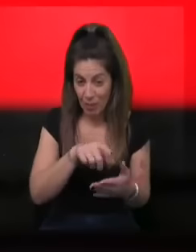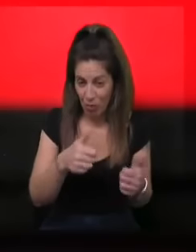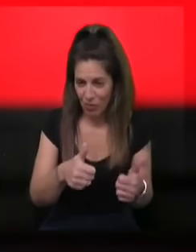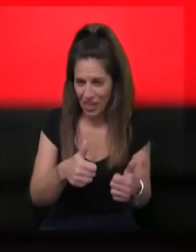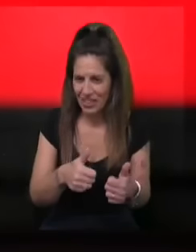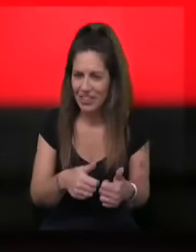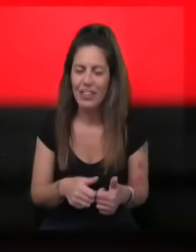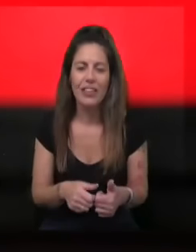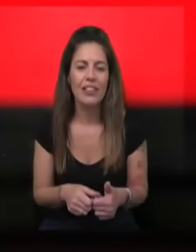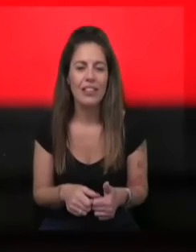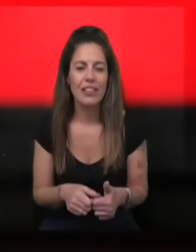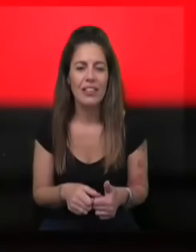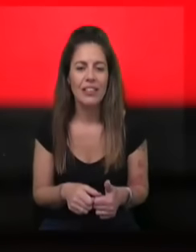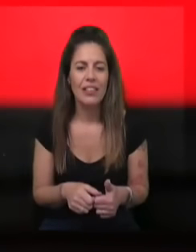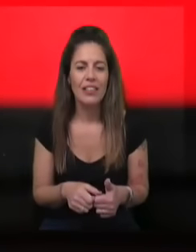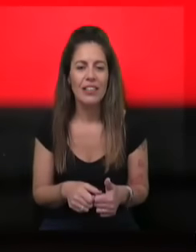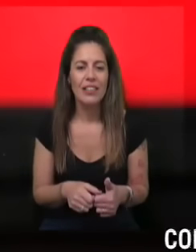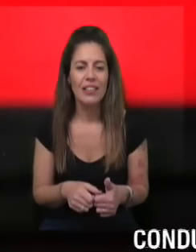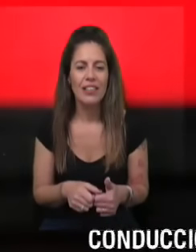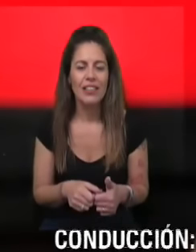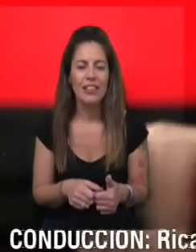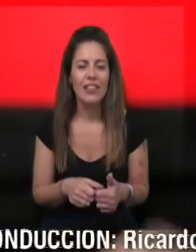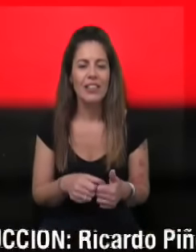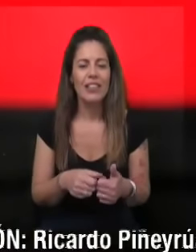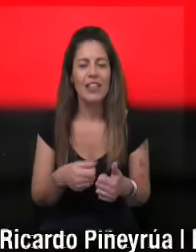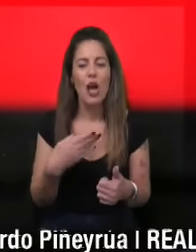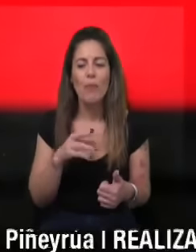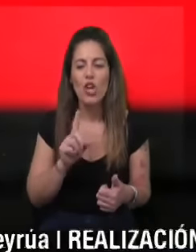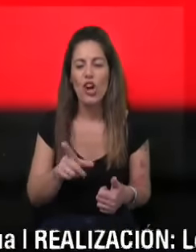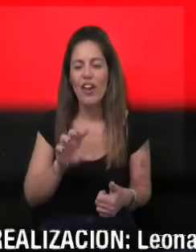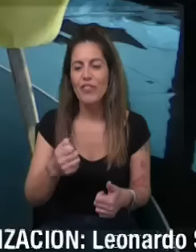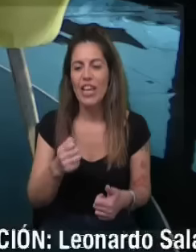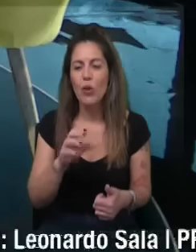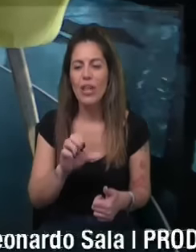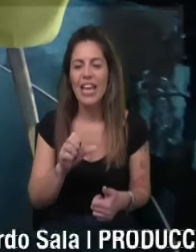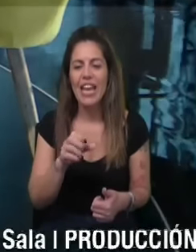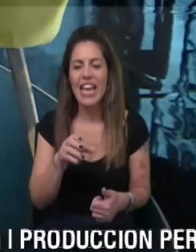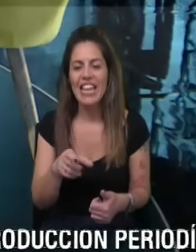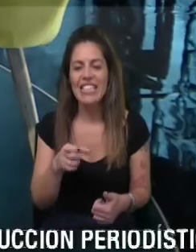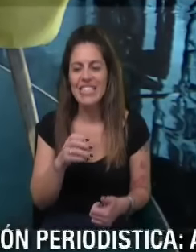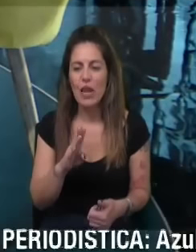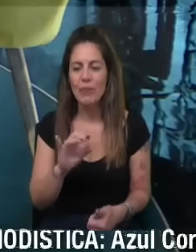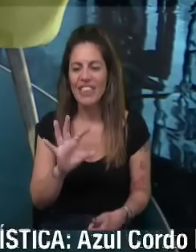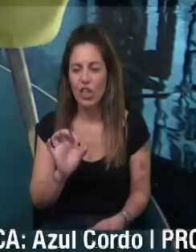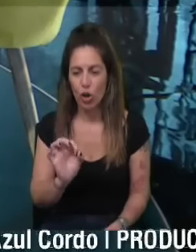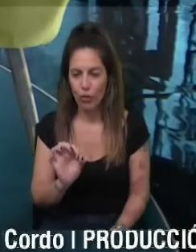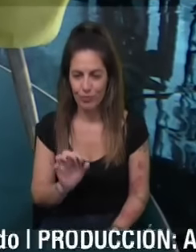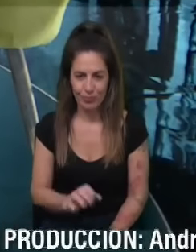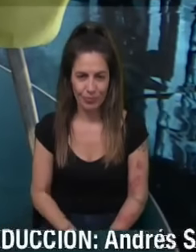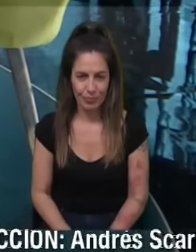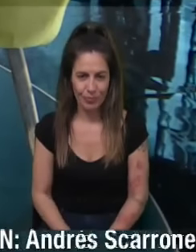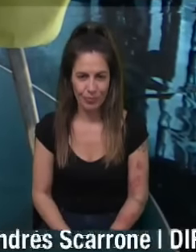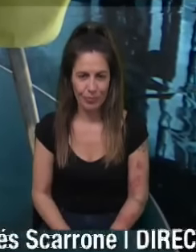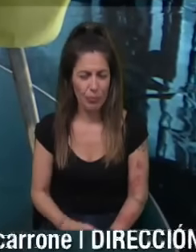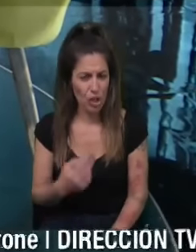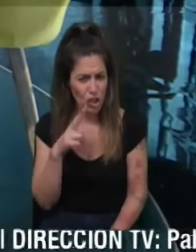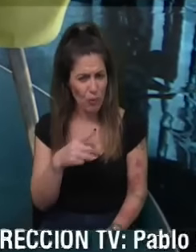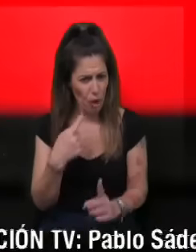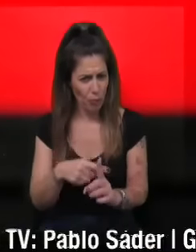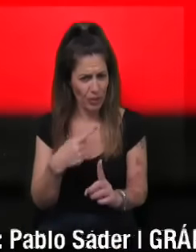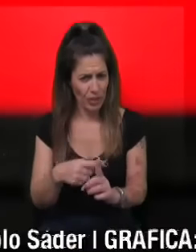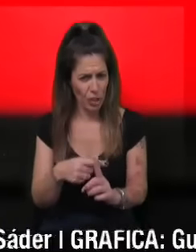eh biografía de un escéptico no Mirá viste que tenías título y todo yo veo optimista no te